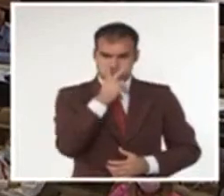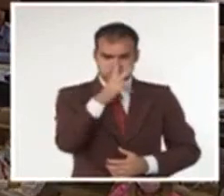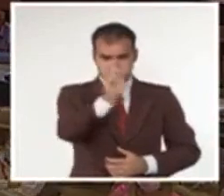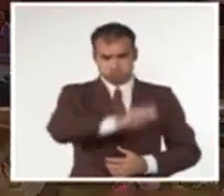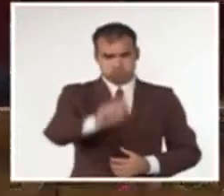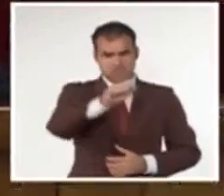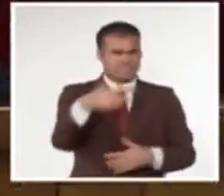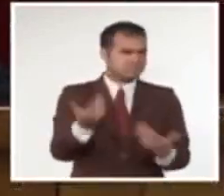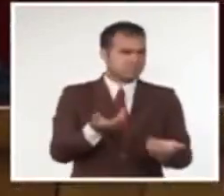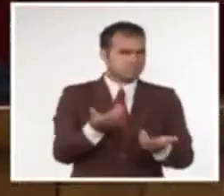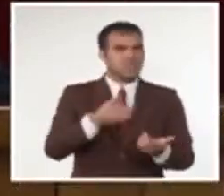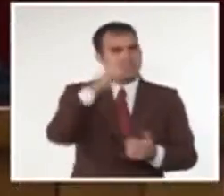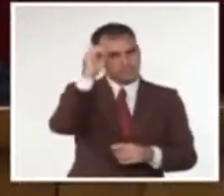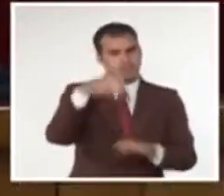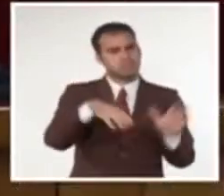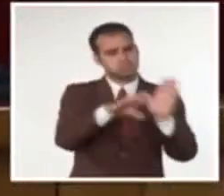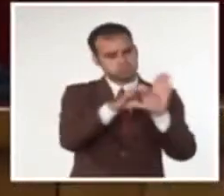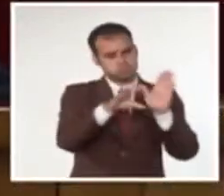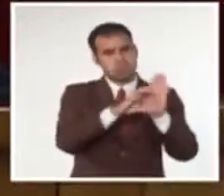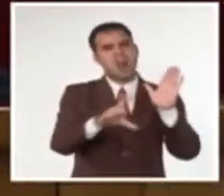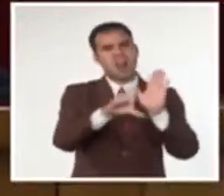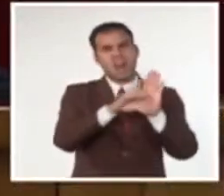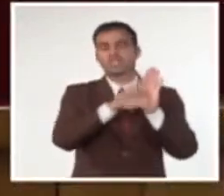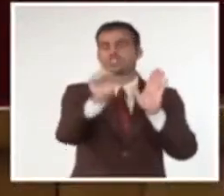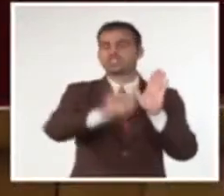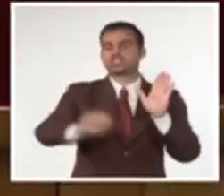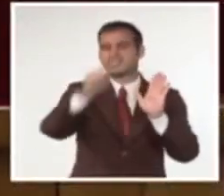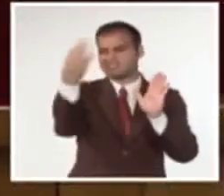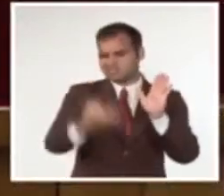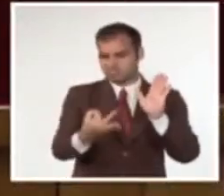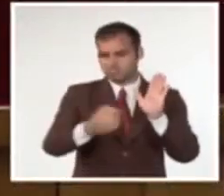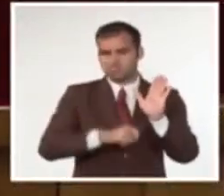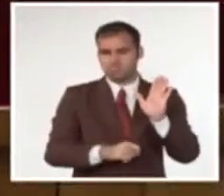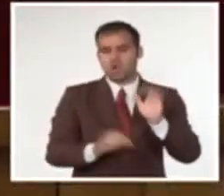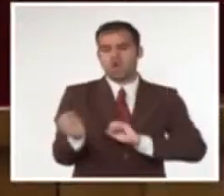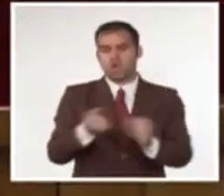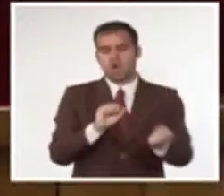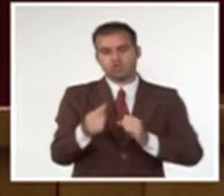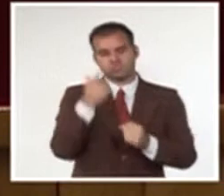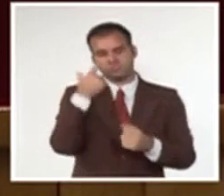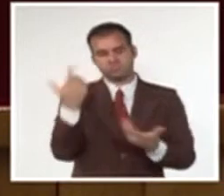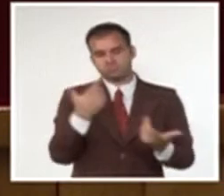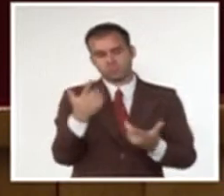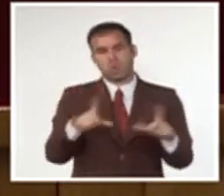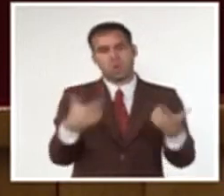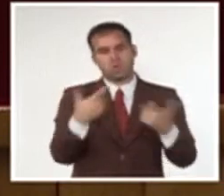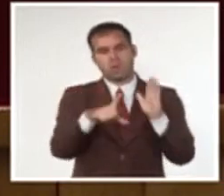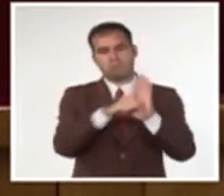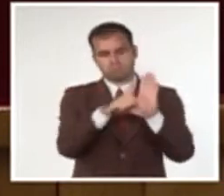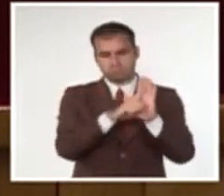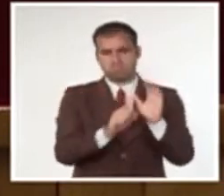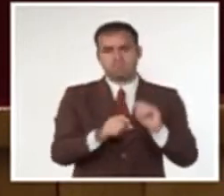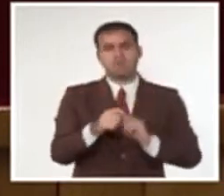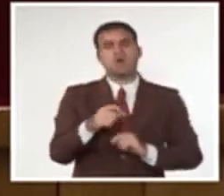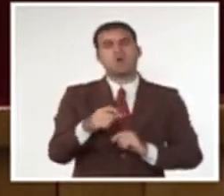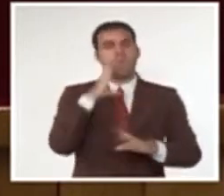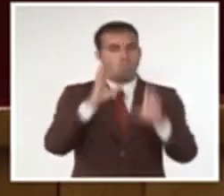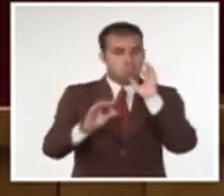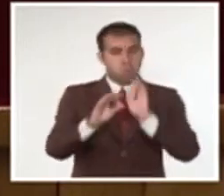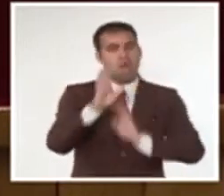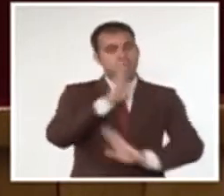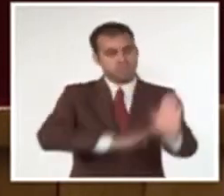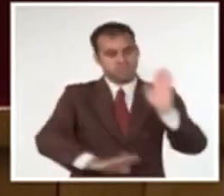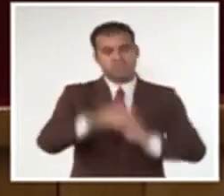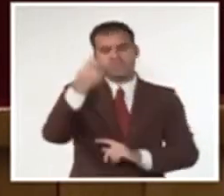constitucional, la legalidad socialista, el control de la constitucionalidad, la protección integral de los derechos consagrados